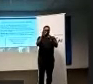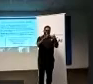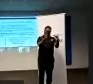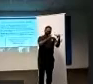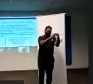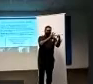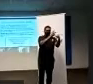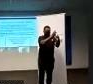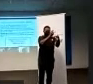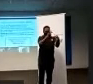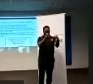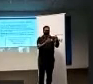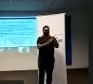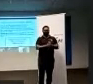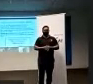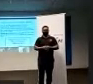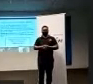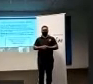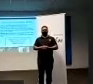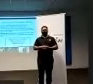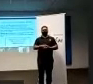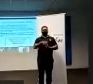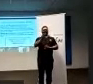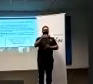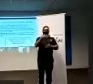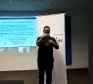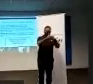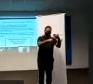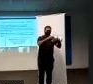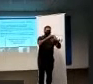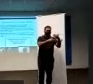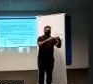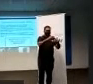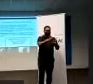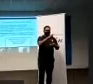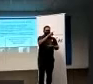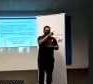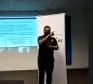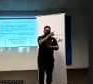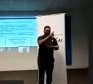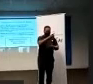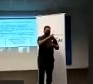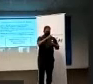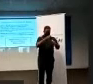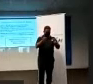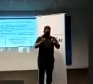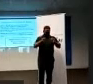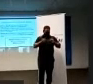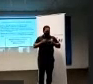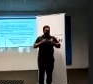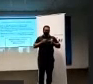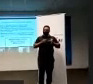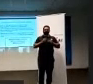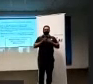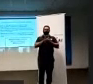placebo. ¿Cuál fue el resultado que arrojó este estudio? La eficacia de protección contra formas sintomáticas